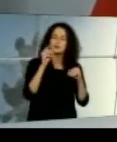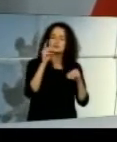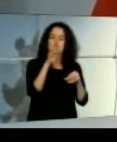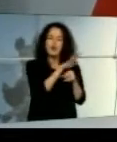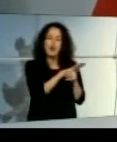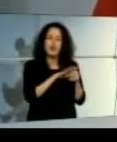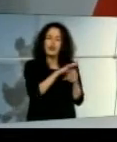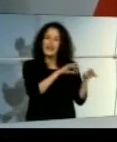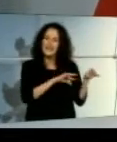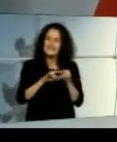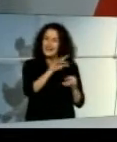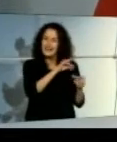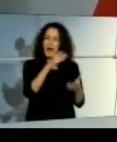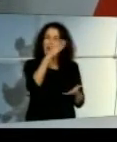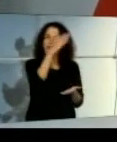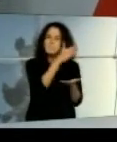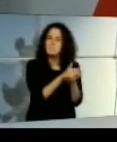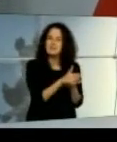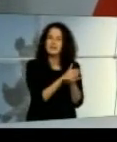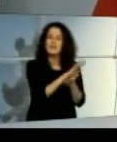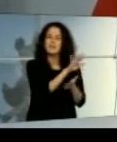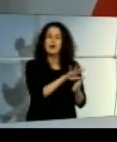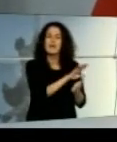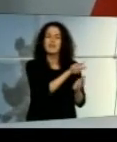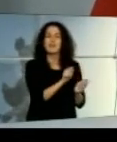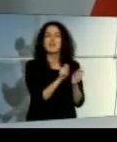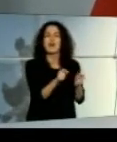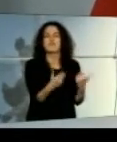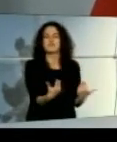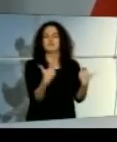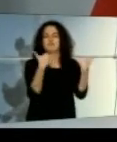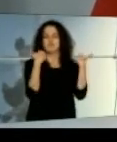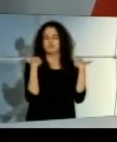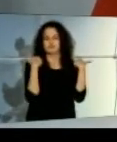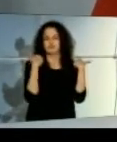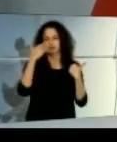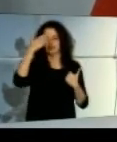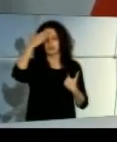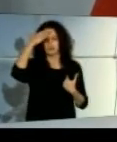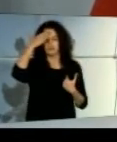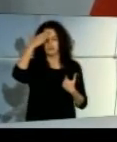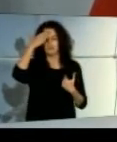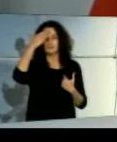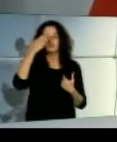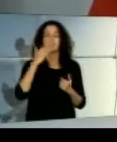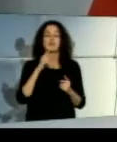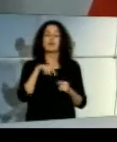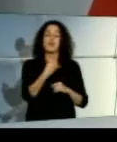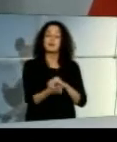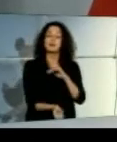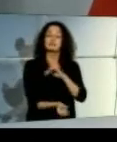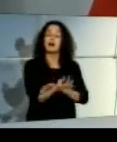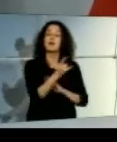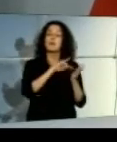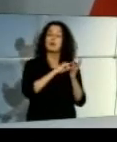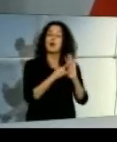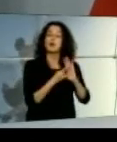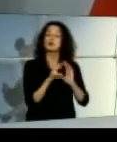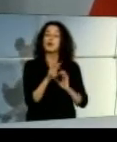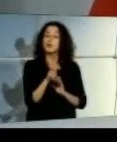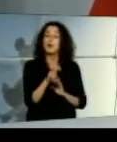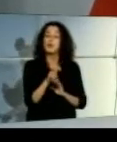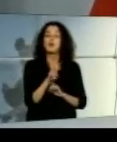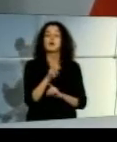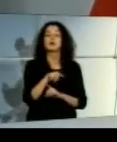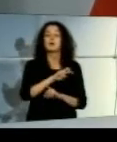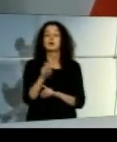que fuera un poco la tuteladora de esta idea principal, ¿no? Pero claro, aparecen nuevos proyectos y uno de ellos